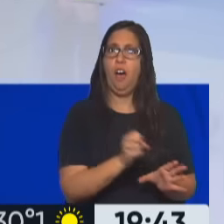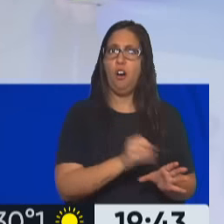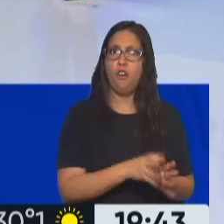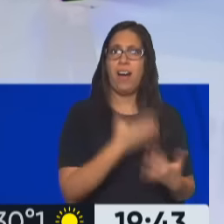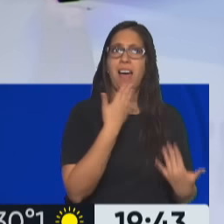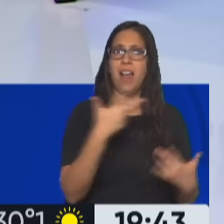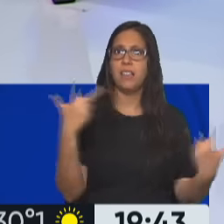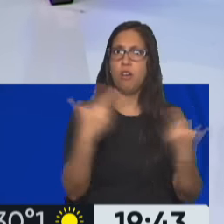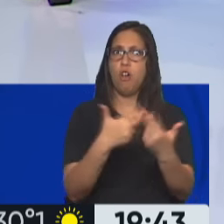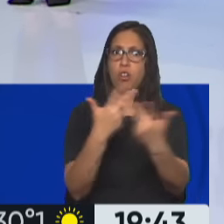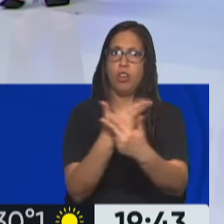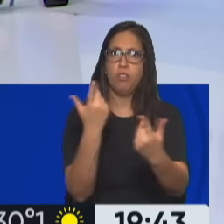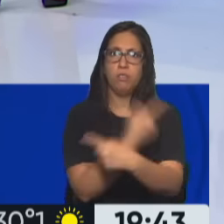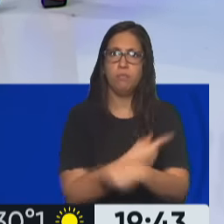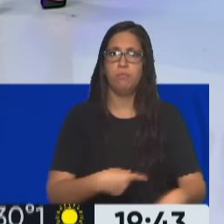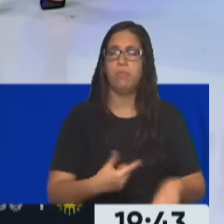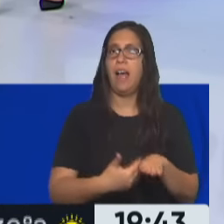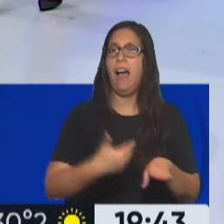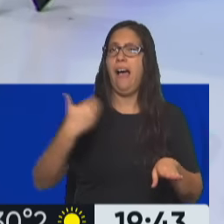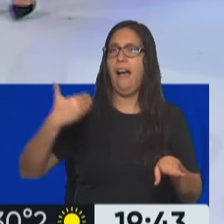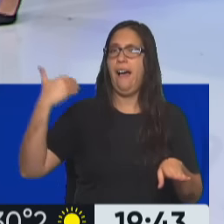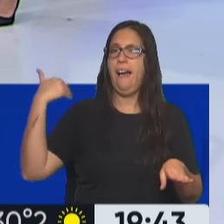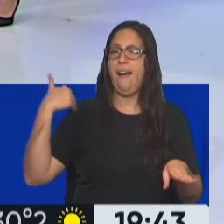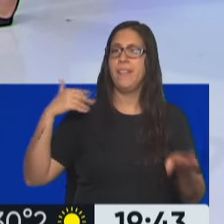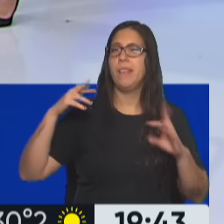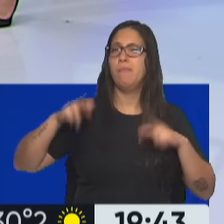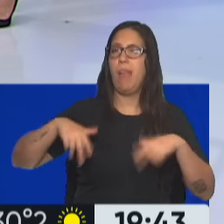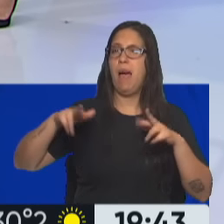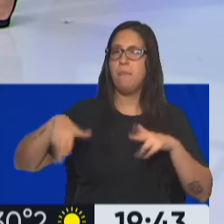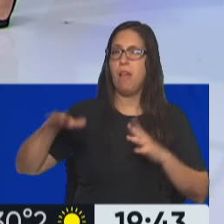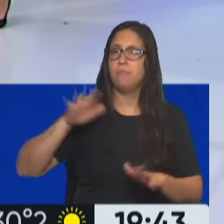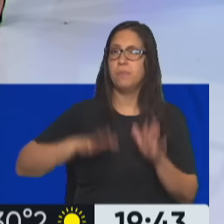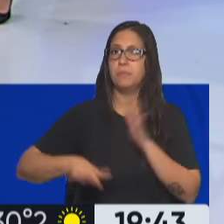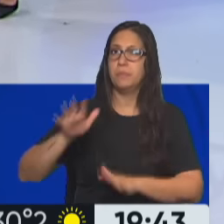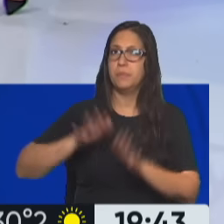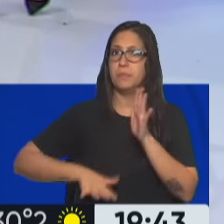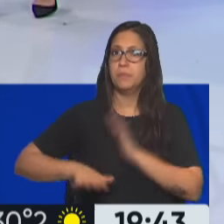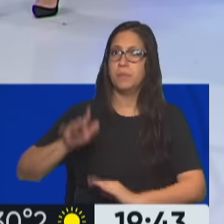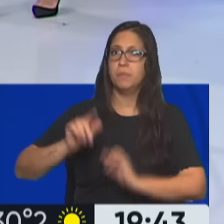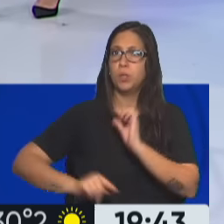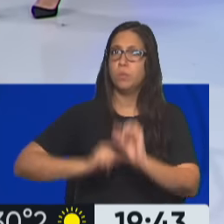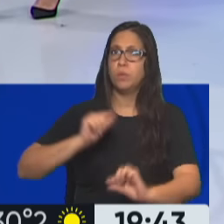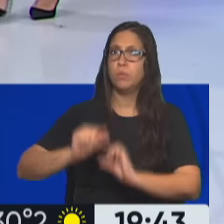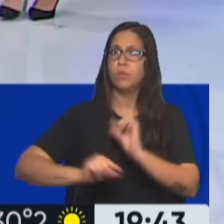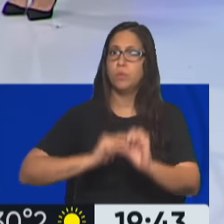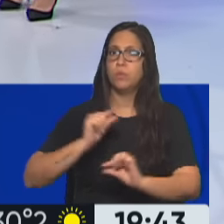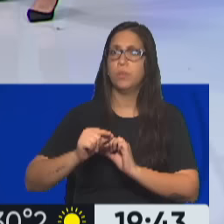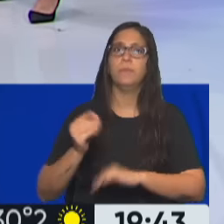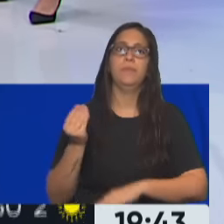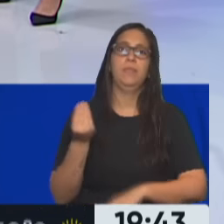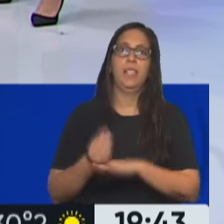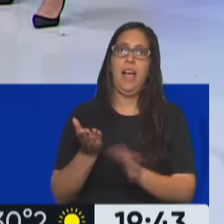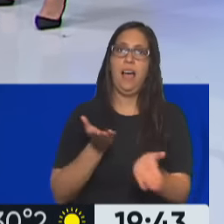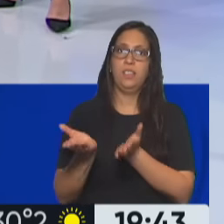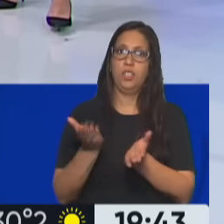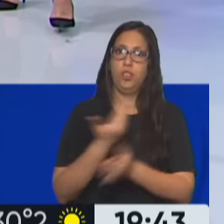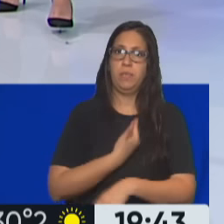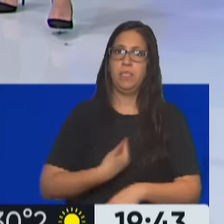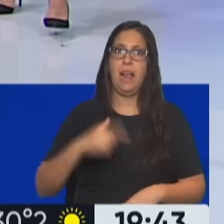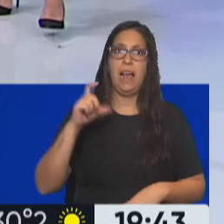es un movimiento que se venía preparando desde la cúpula de la Casa Rosada, especialmente trabajando el asesor presidencial